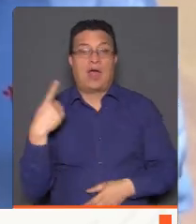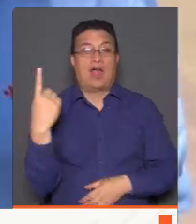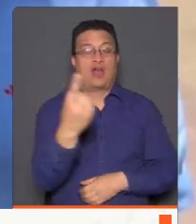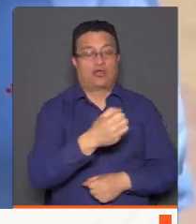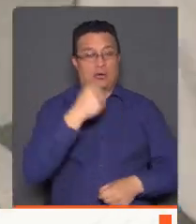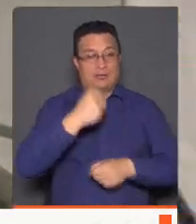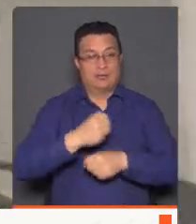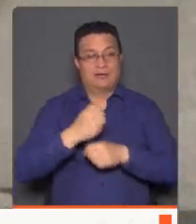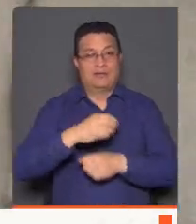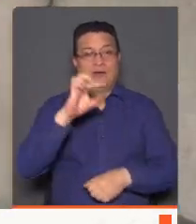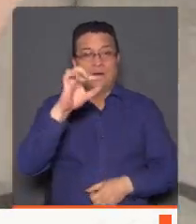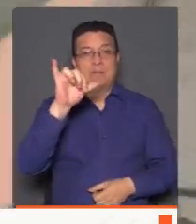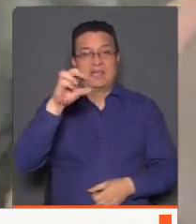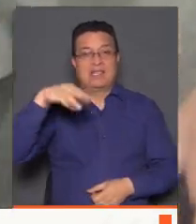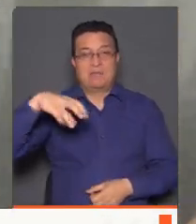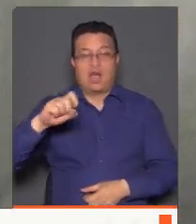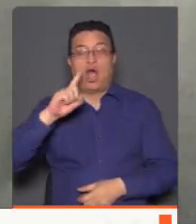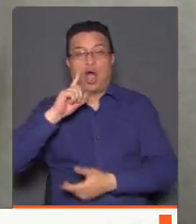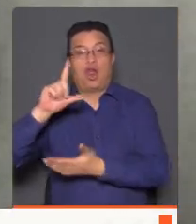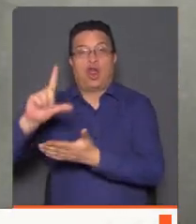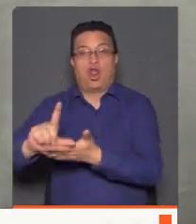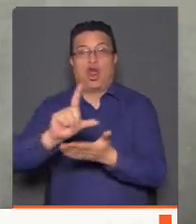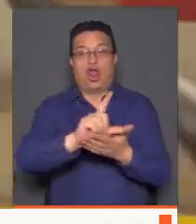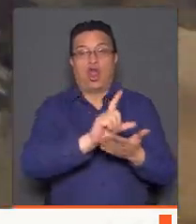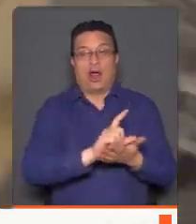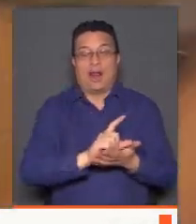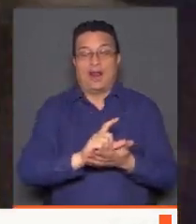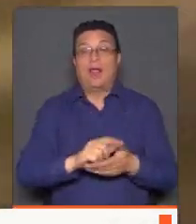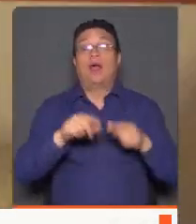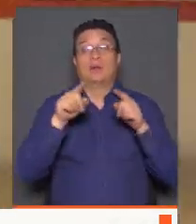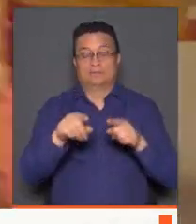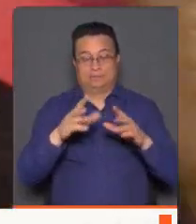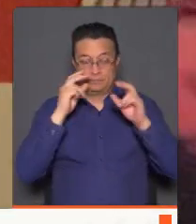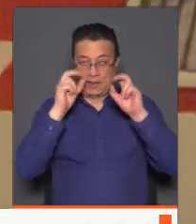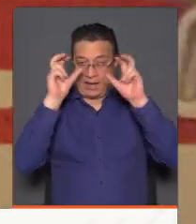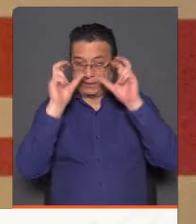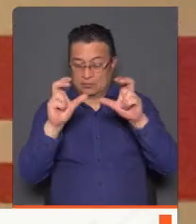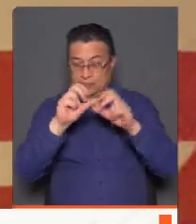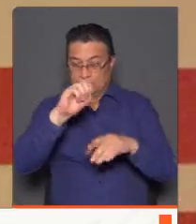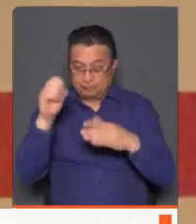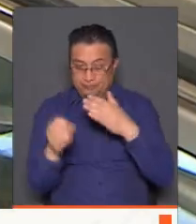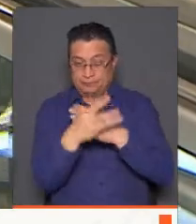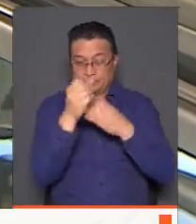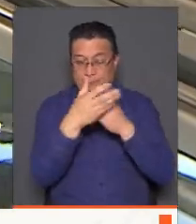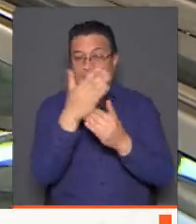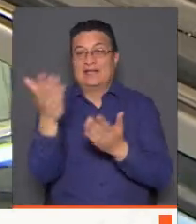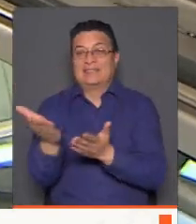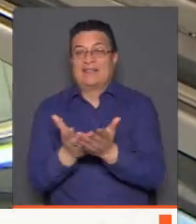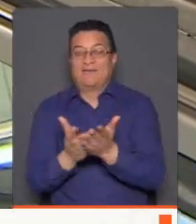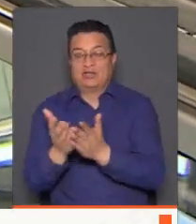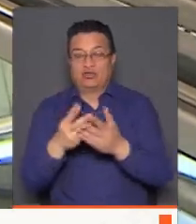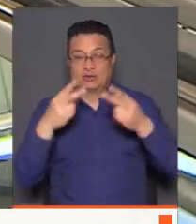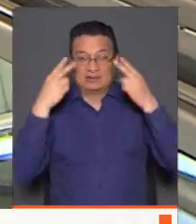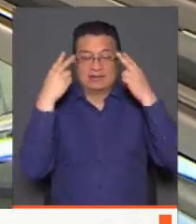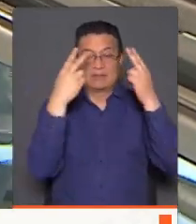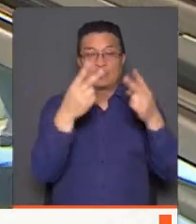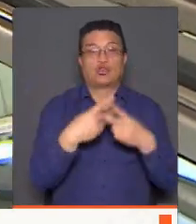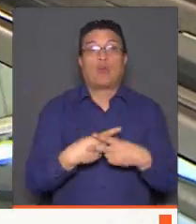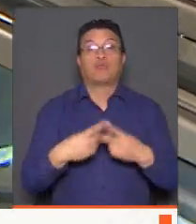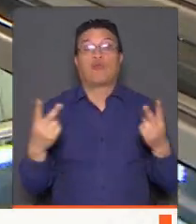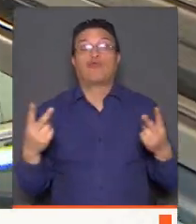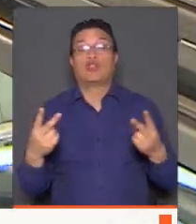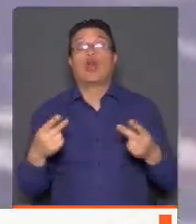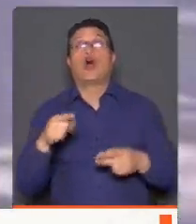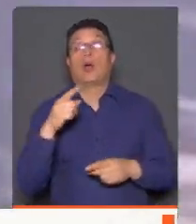que tienen locales. Una jornada donde habrá que tener especial atención a las actualizaciones de los servicios del transporte público, ya que podrían